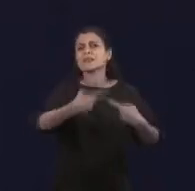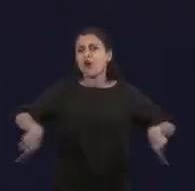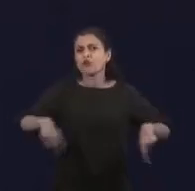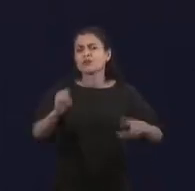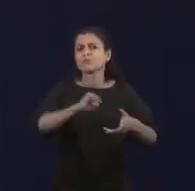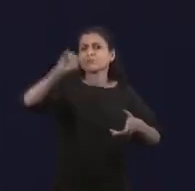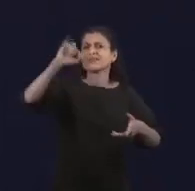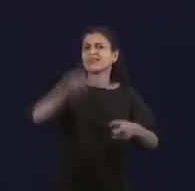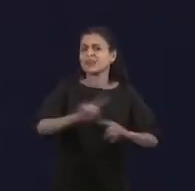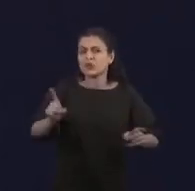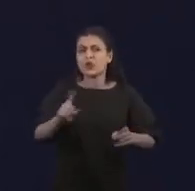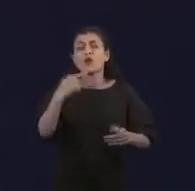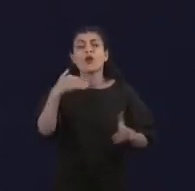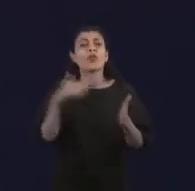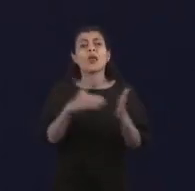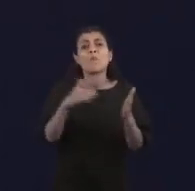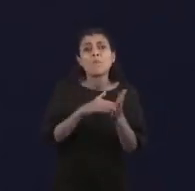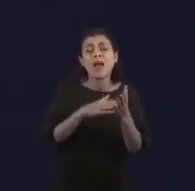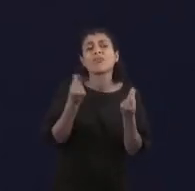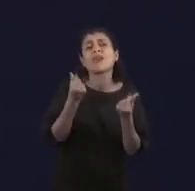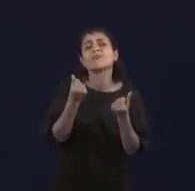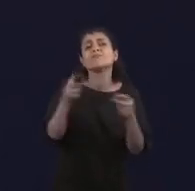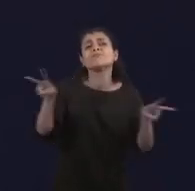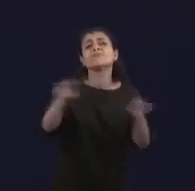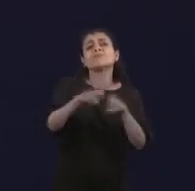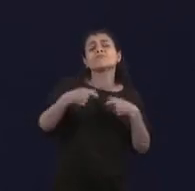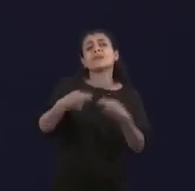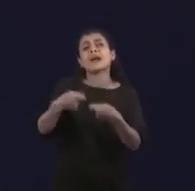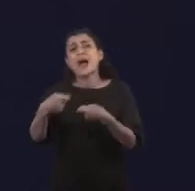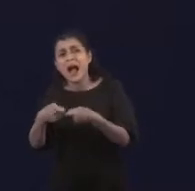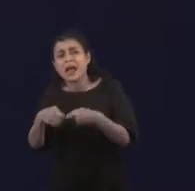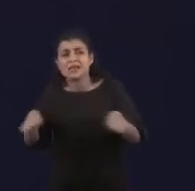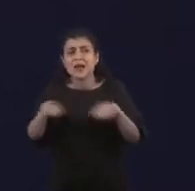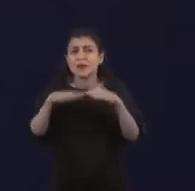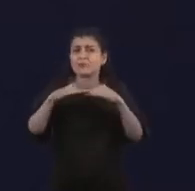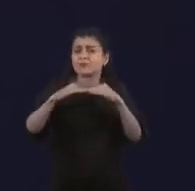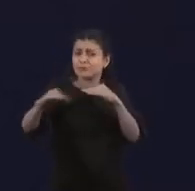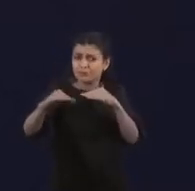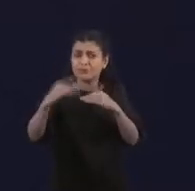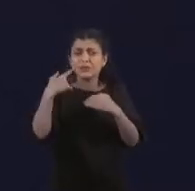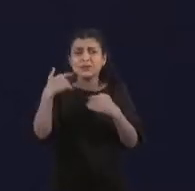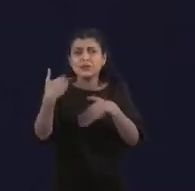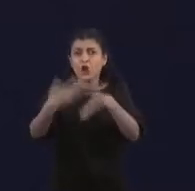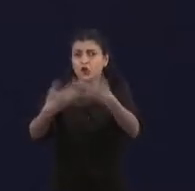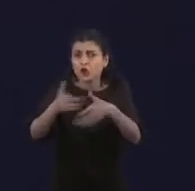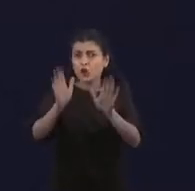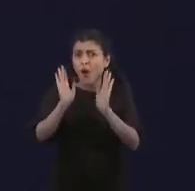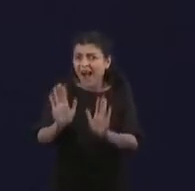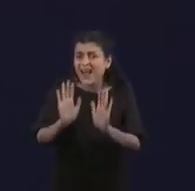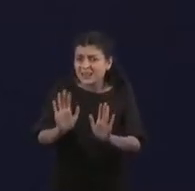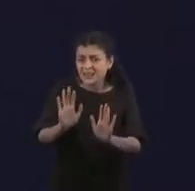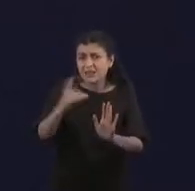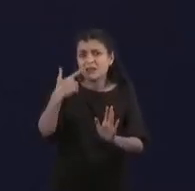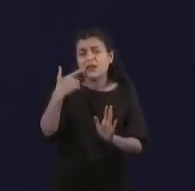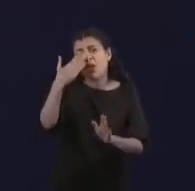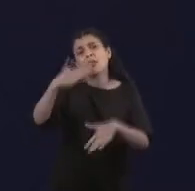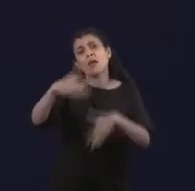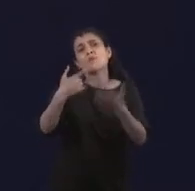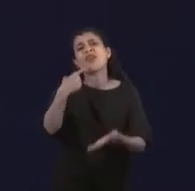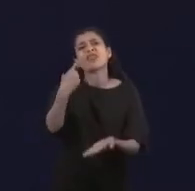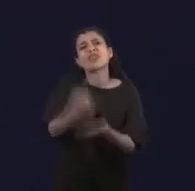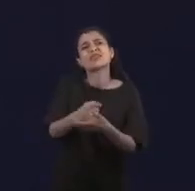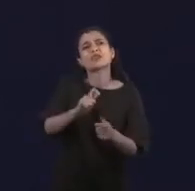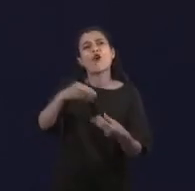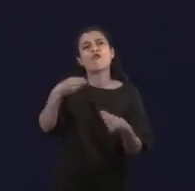cuanto los números fiscales nos acompañen, nos van a permitir tomar algunas decisiones en virtud